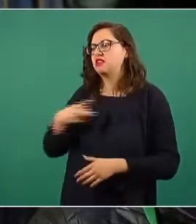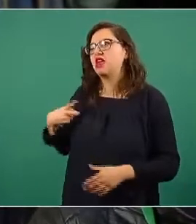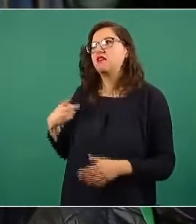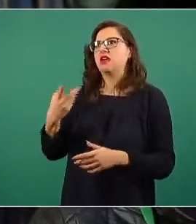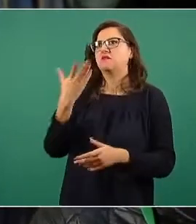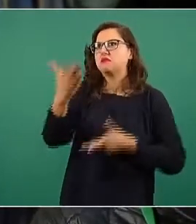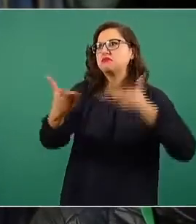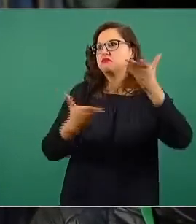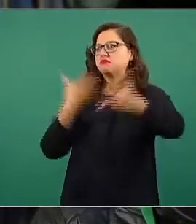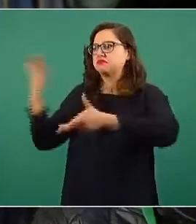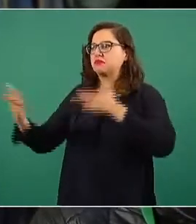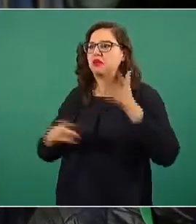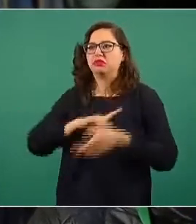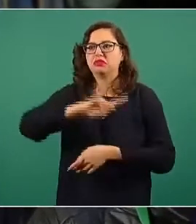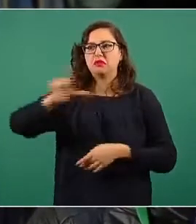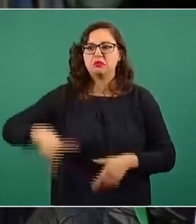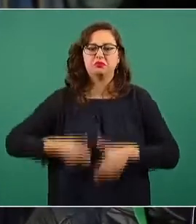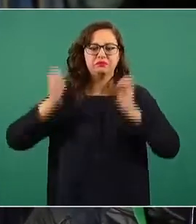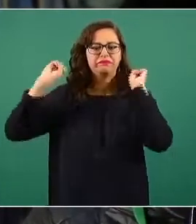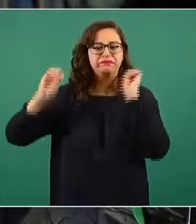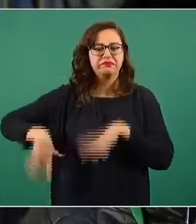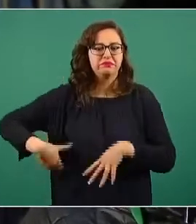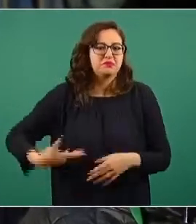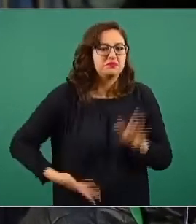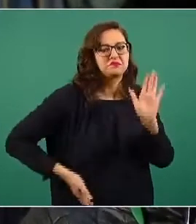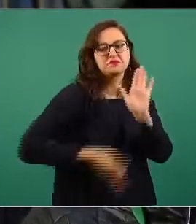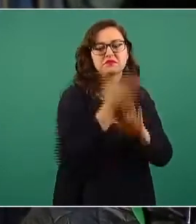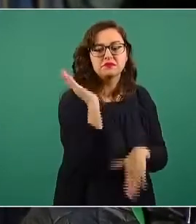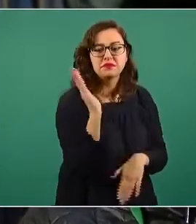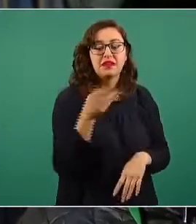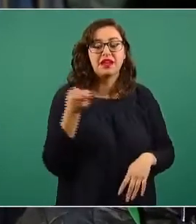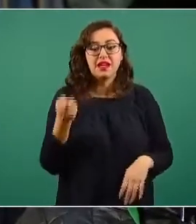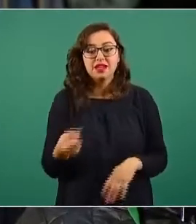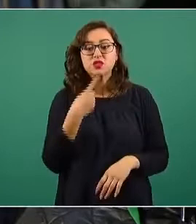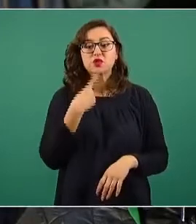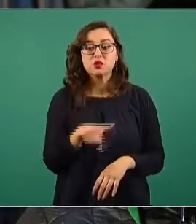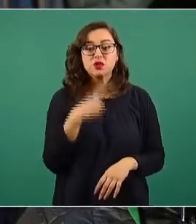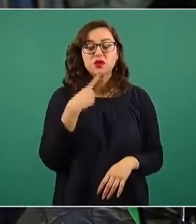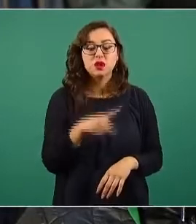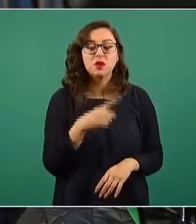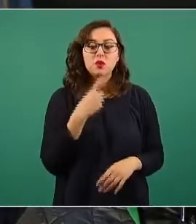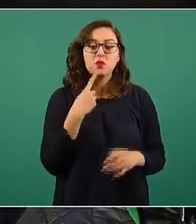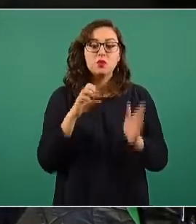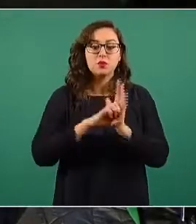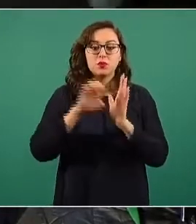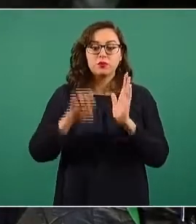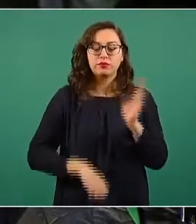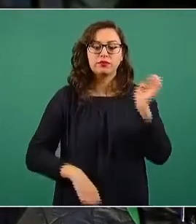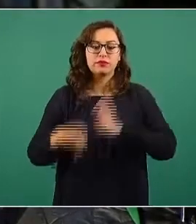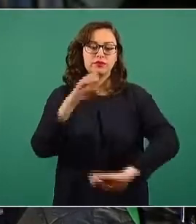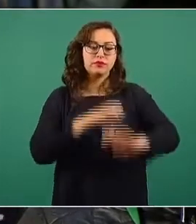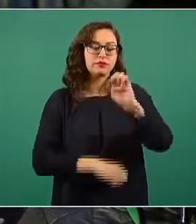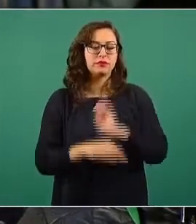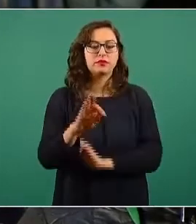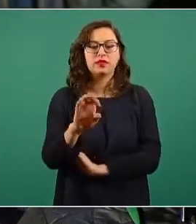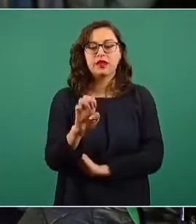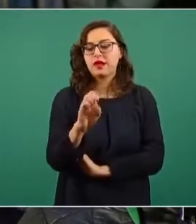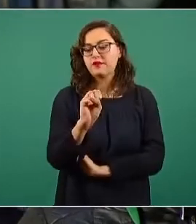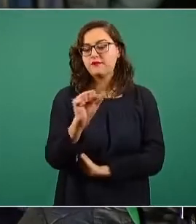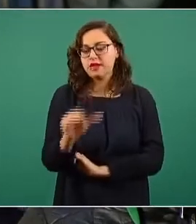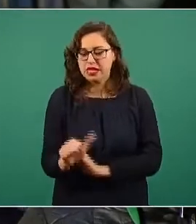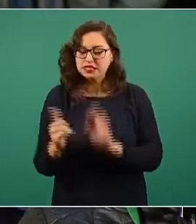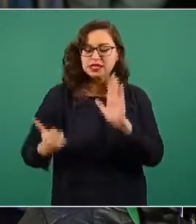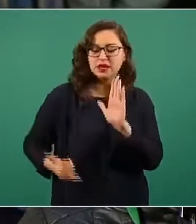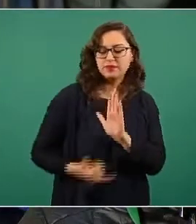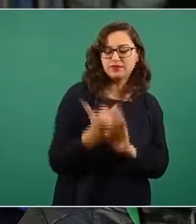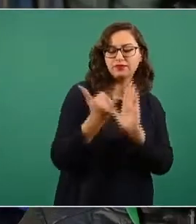que igualmente presentan los habitantes. Un ejemplo de ello es la denuncia de la empresa FESA, quien le realizó una obra que